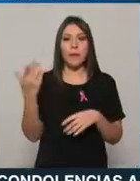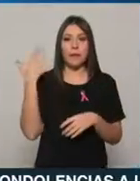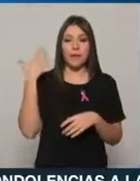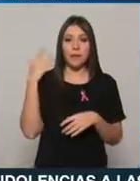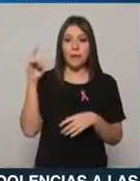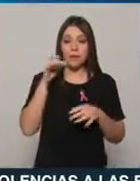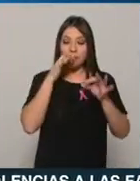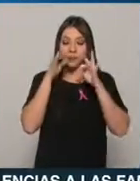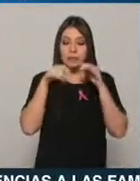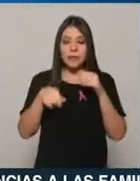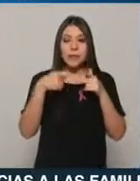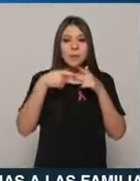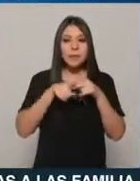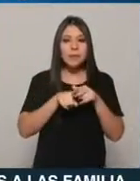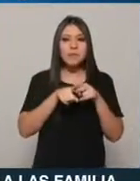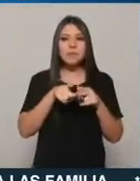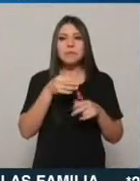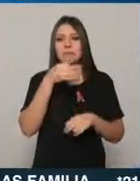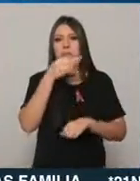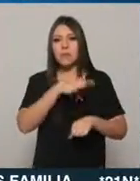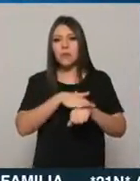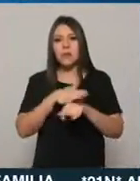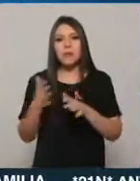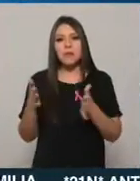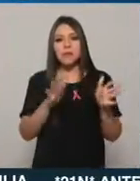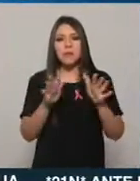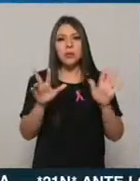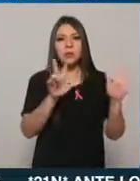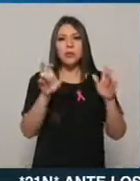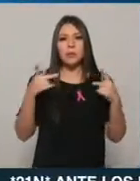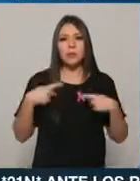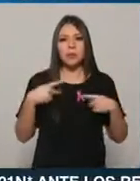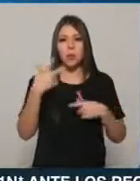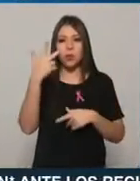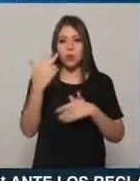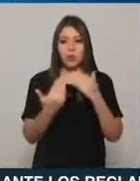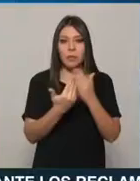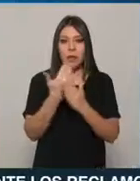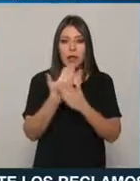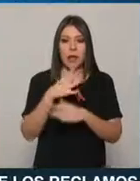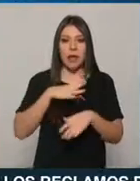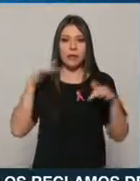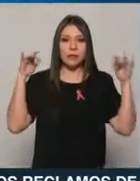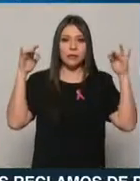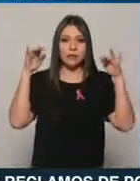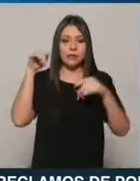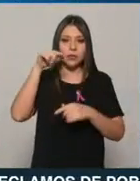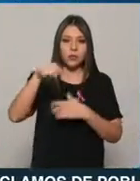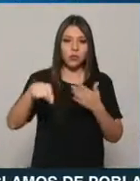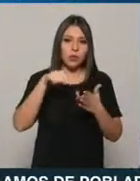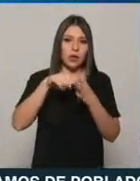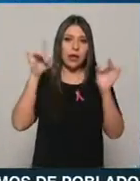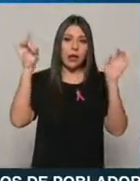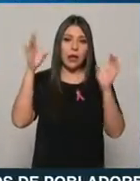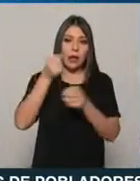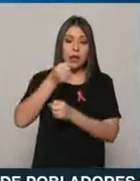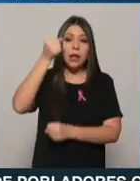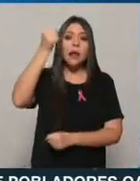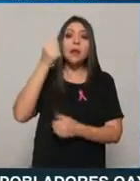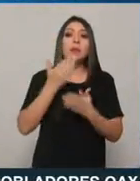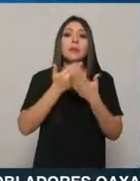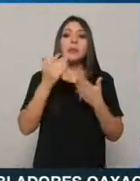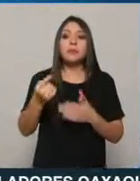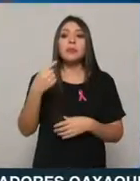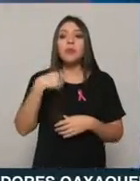decíamos a las 8 de la mañana aproximadamente 800 personas se encontraban ya en el Ángel de la Independencia. Si tienes alguna cifra que actualizarnos,